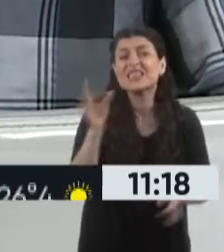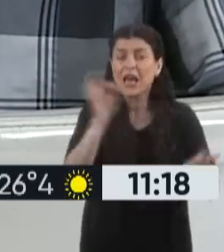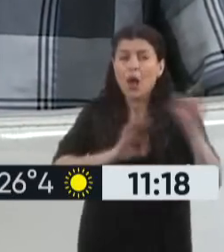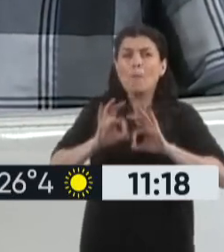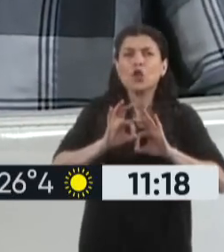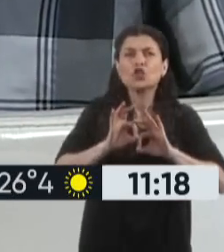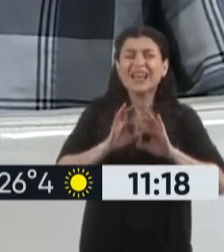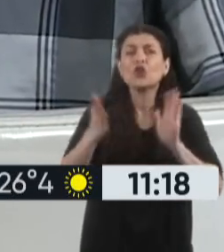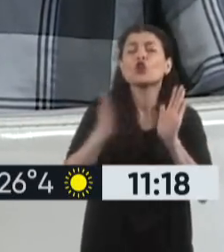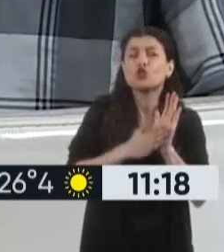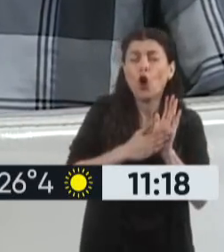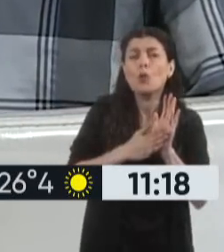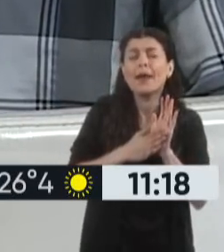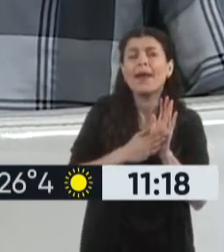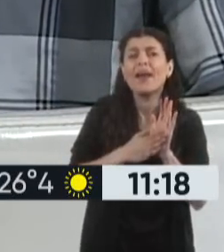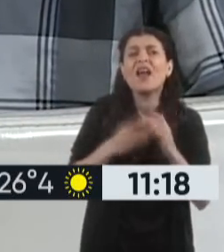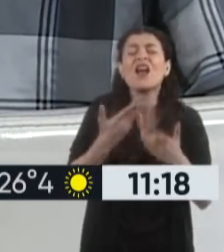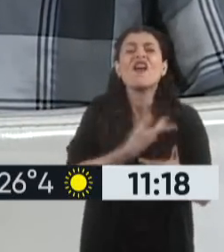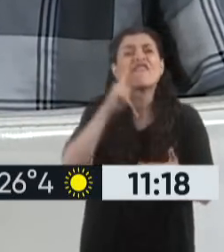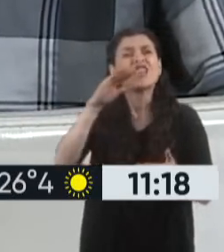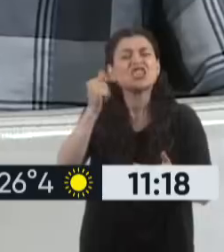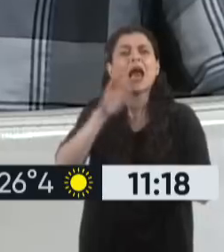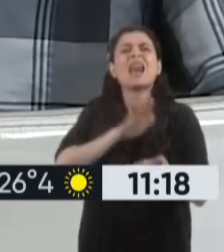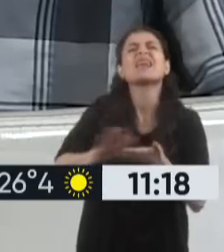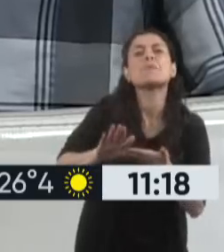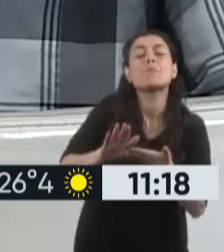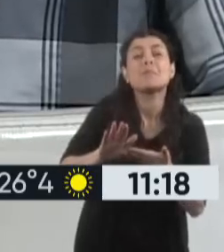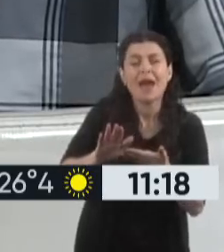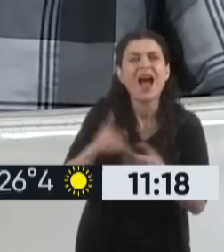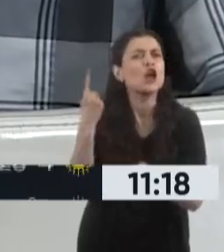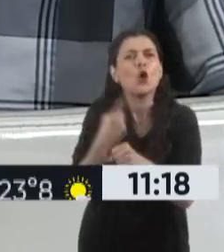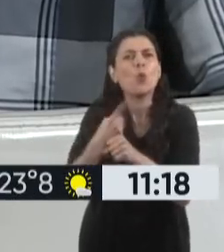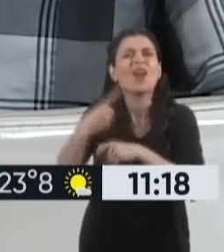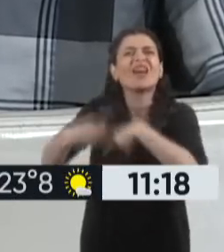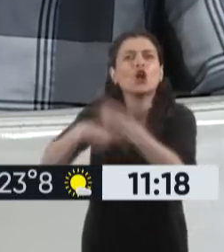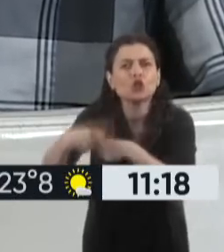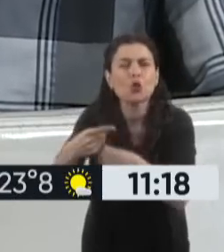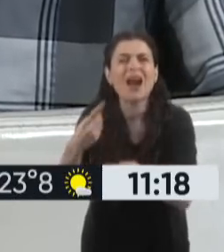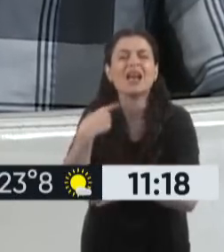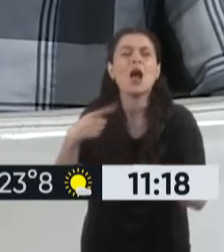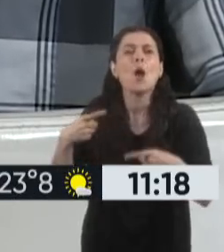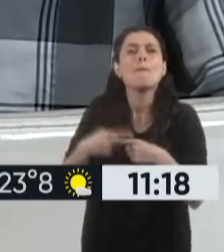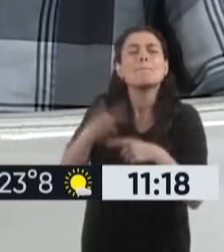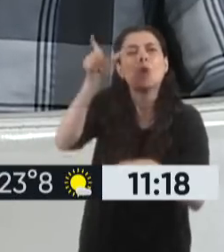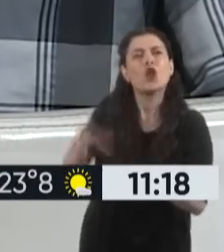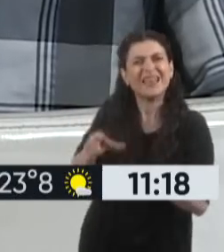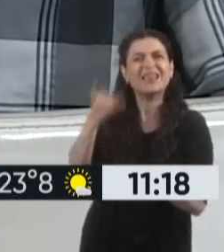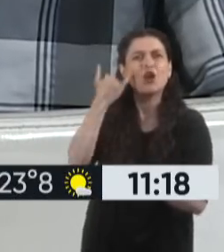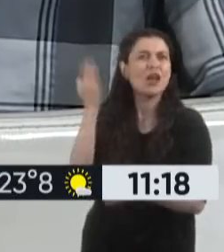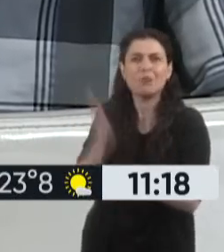salga el proyecto de ficha limpia o le da exactamente lo mismo? ¿Quiere en el 2025 una Cristina